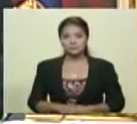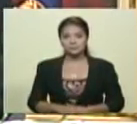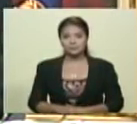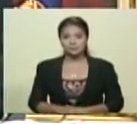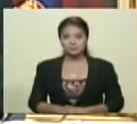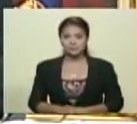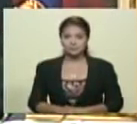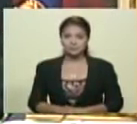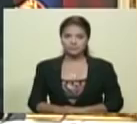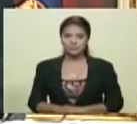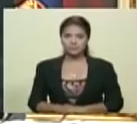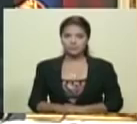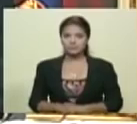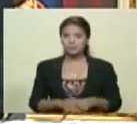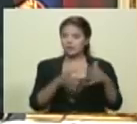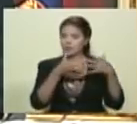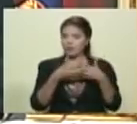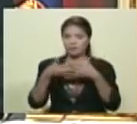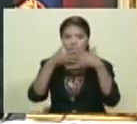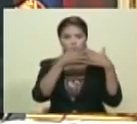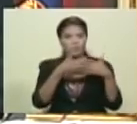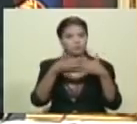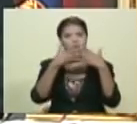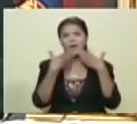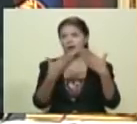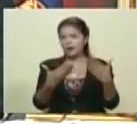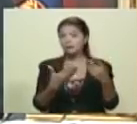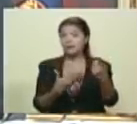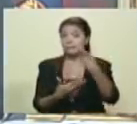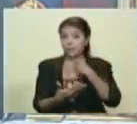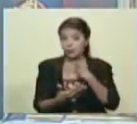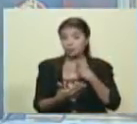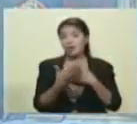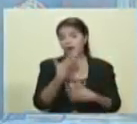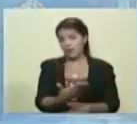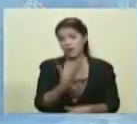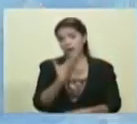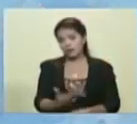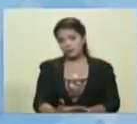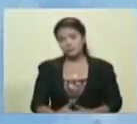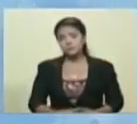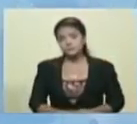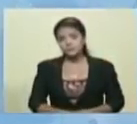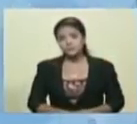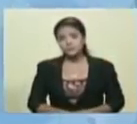En todos los Estados Unidos, les agradezco esta pregunta, ¿no? Porque